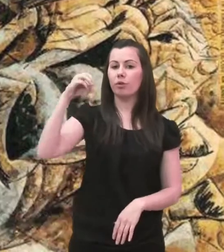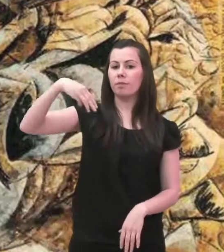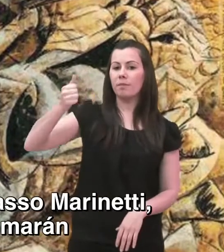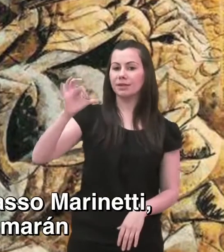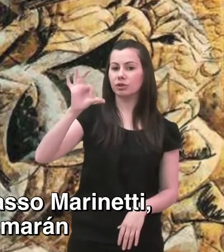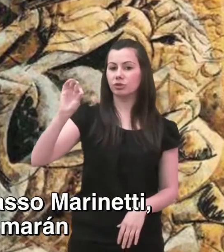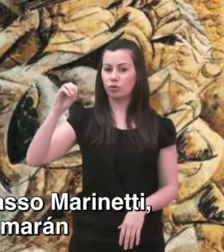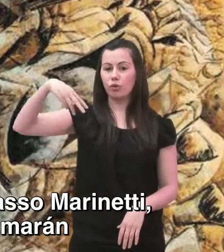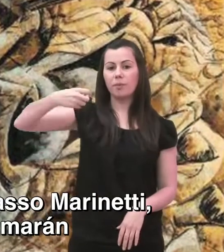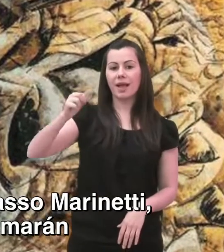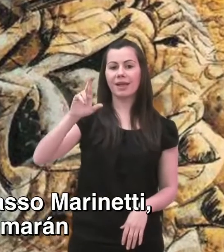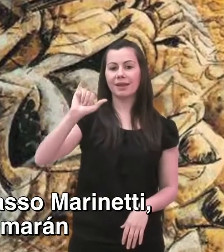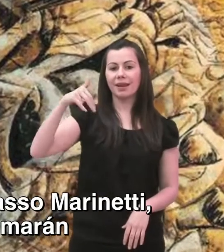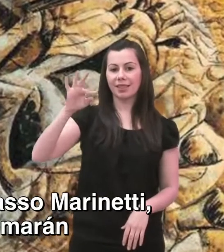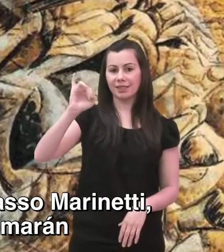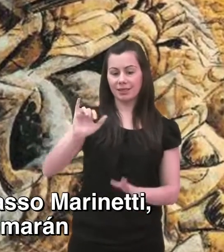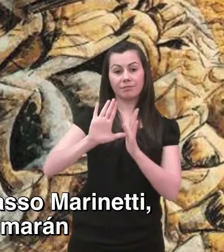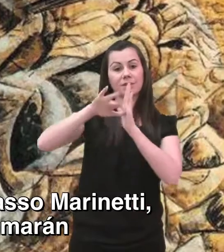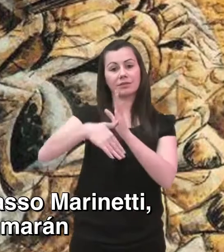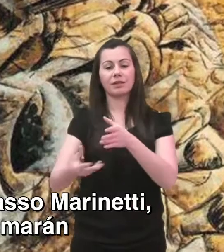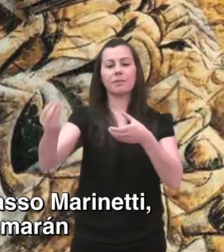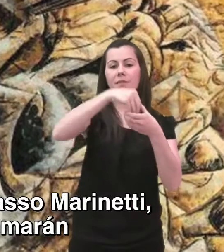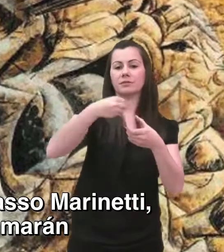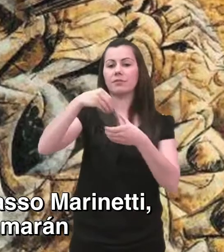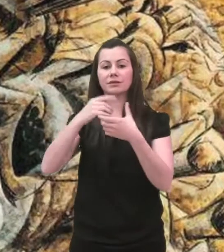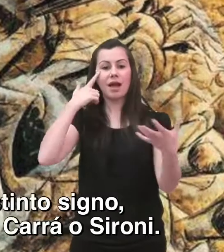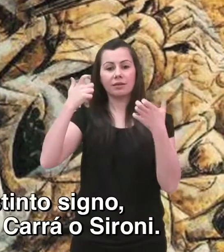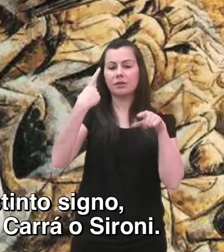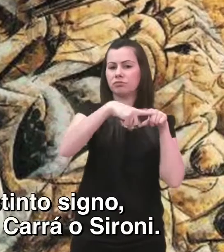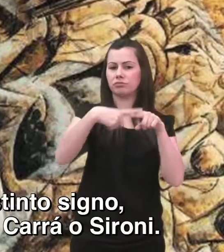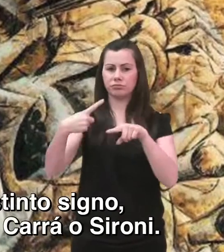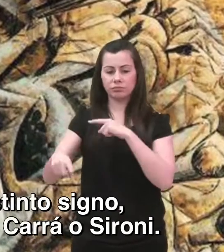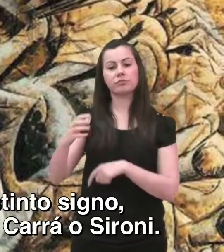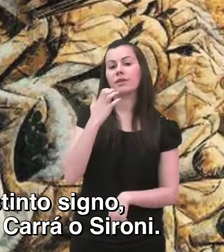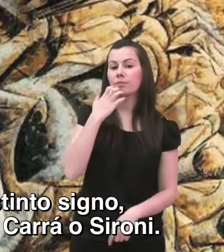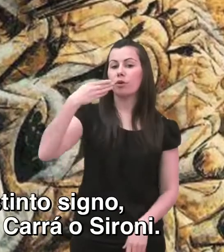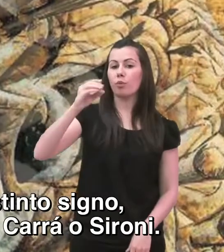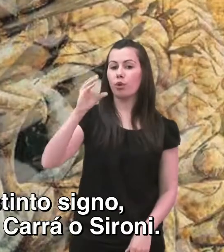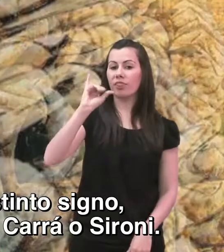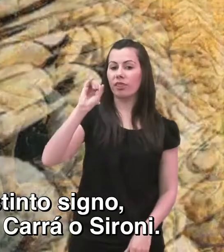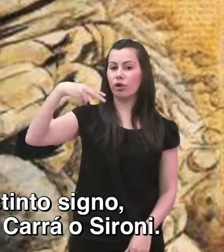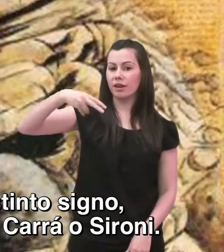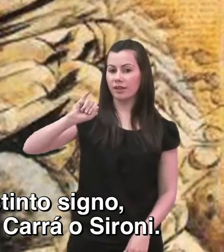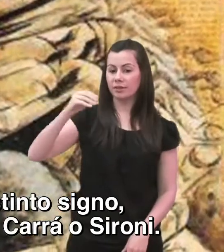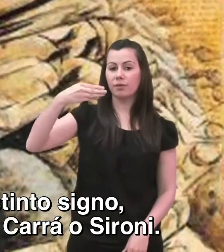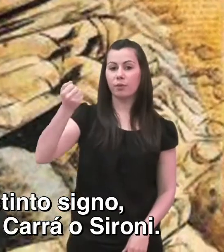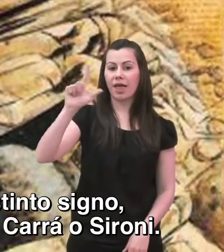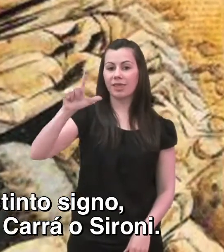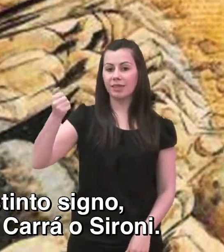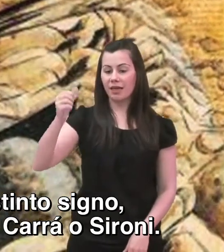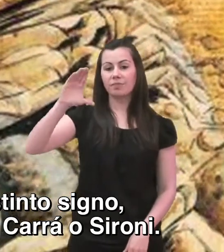poética, abanderada por Tommaso Marinetti, a la que se sumarán artistas de muy distinto signo, como